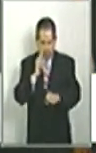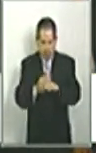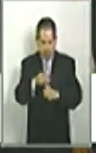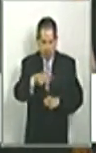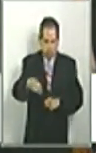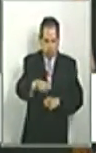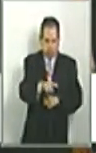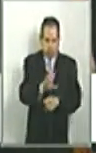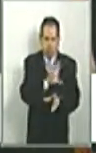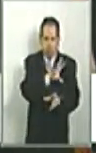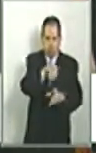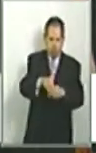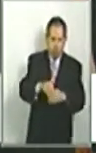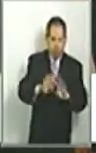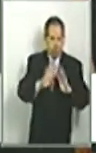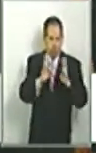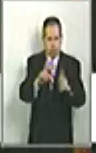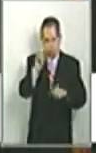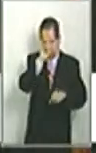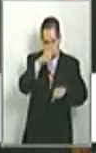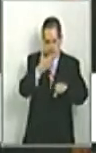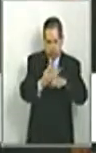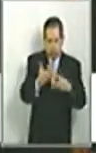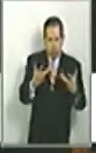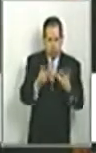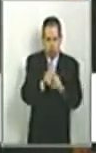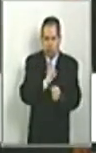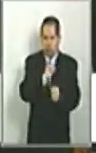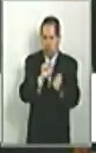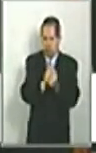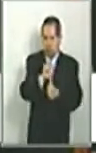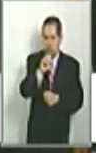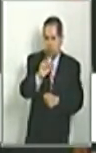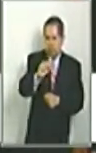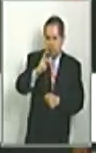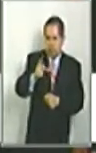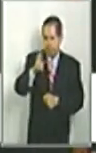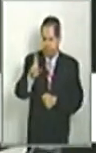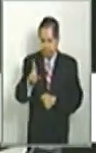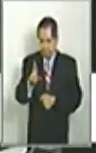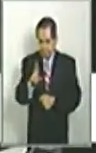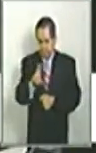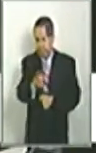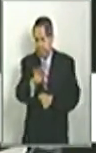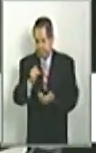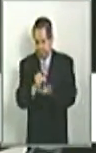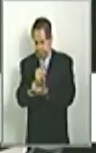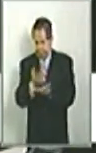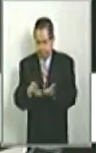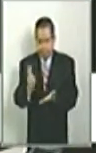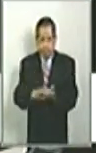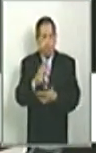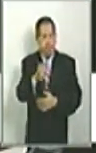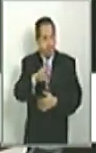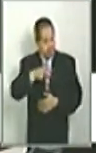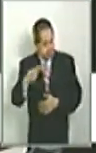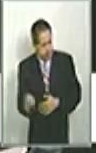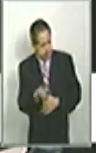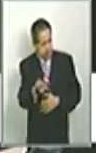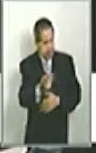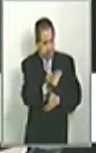Ciudadano del Sistema Público de Radiodifusión del Estado Mexicano, por lo que les pregunto,